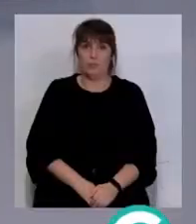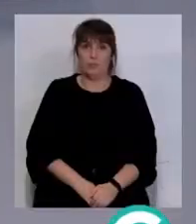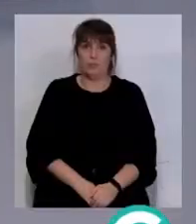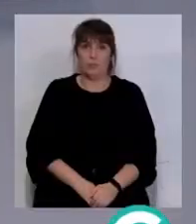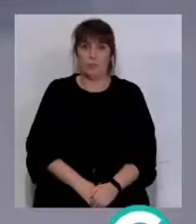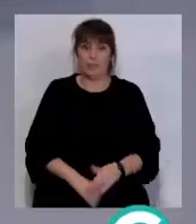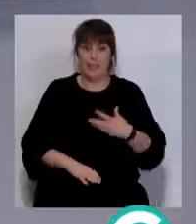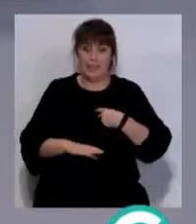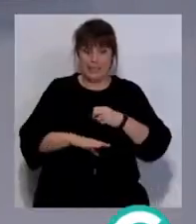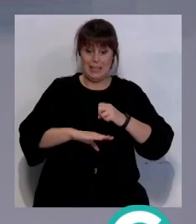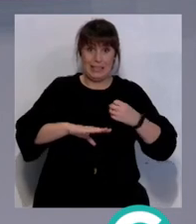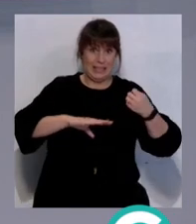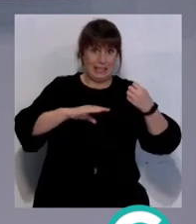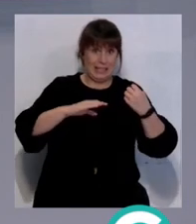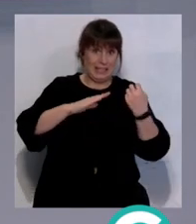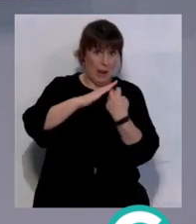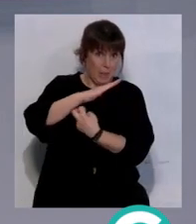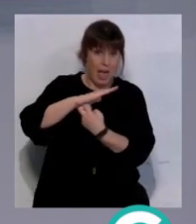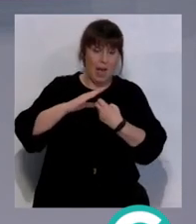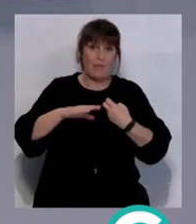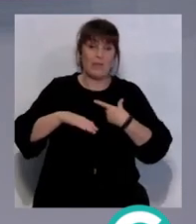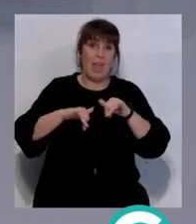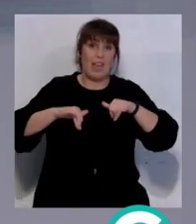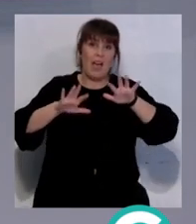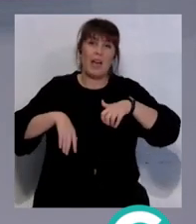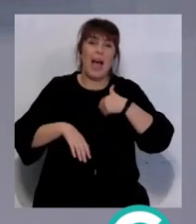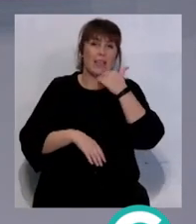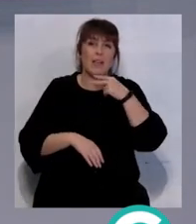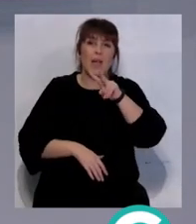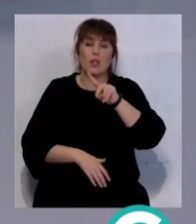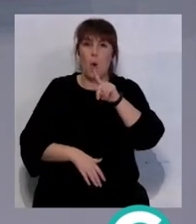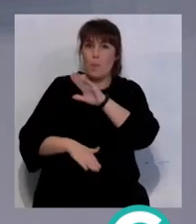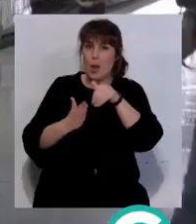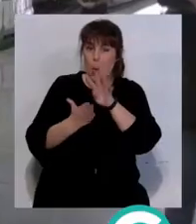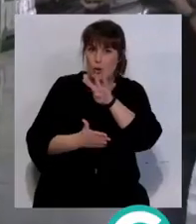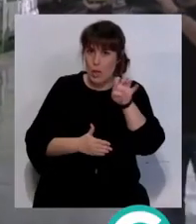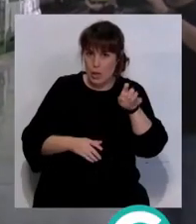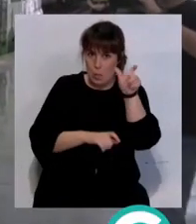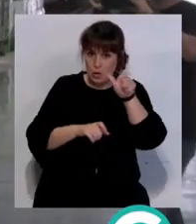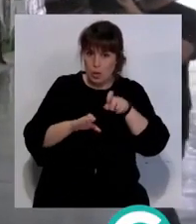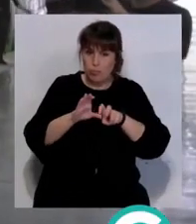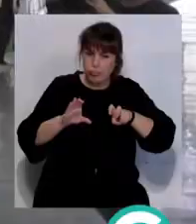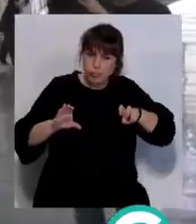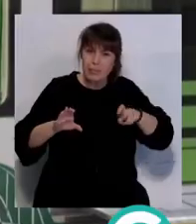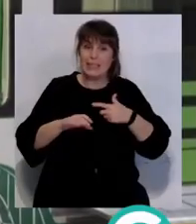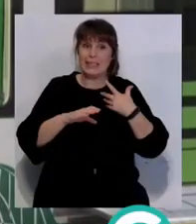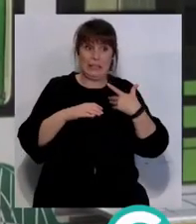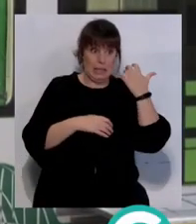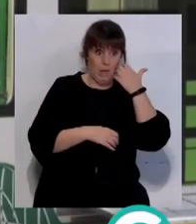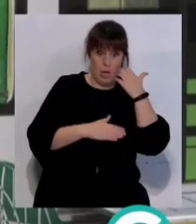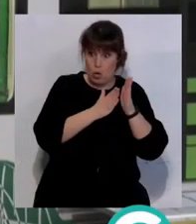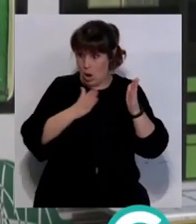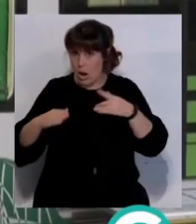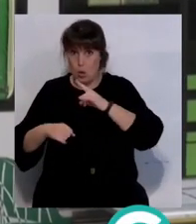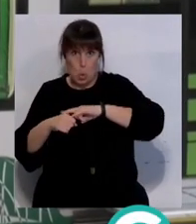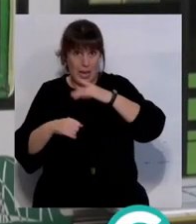El tranvía de la Bahía de Cádiz ha transportado a cerca de 21.400 usuarios entre el sábado y el lunes de carnaval.